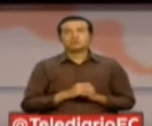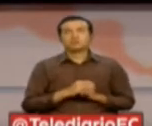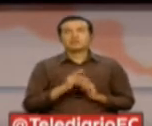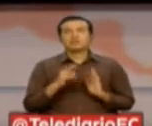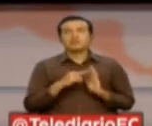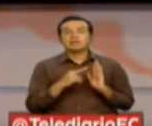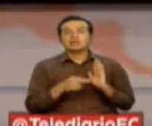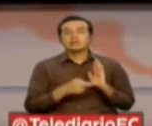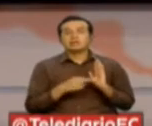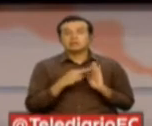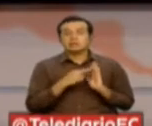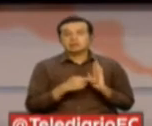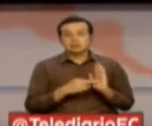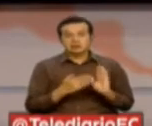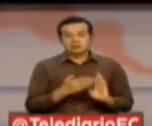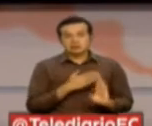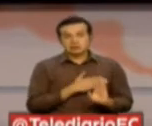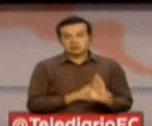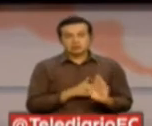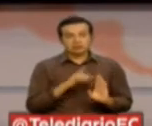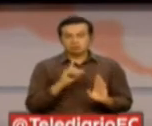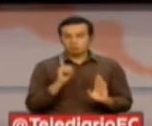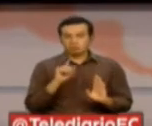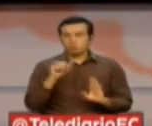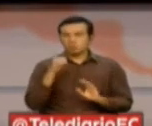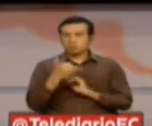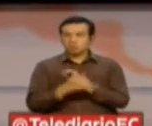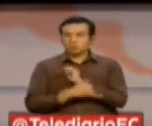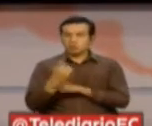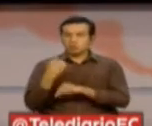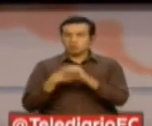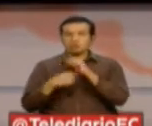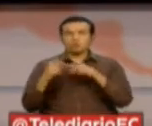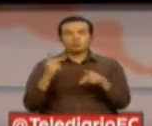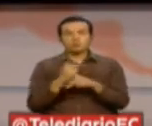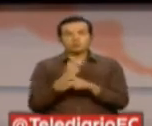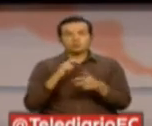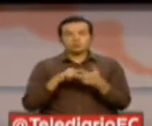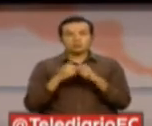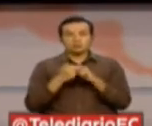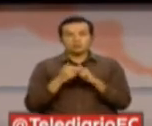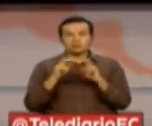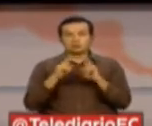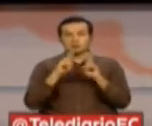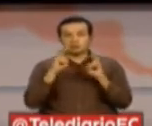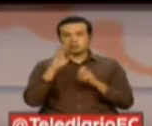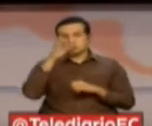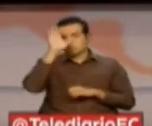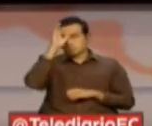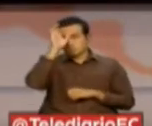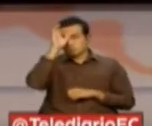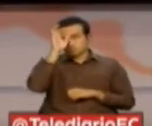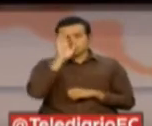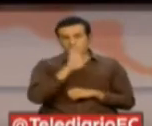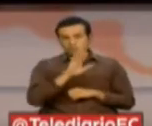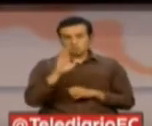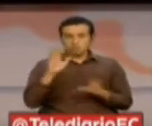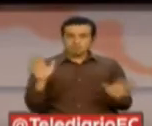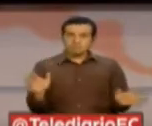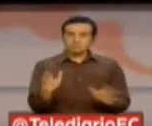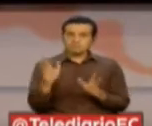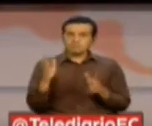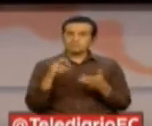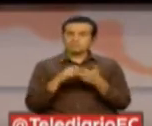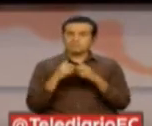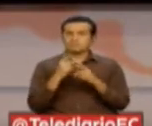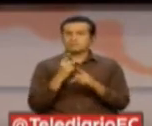requisitos previos a la exportación porque se está atentando contra el concepto mismo de el incentivo y